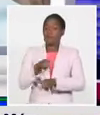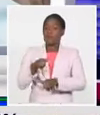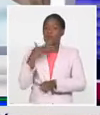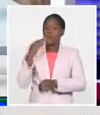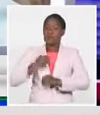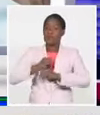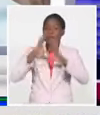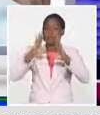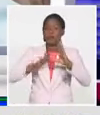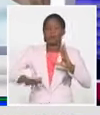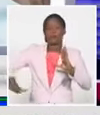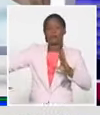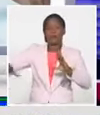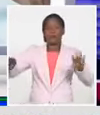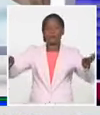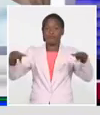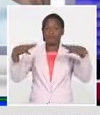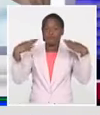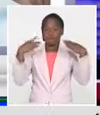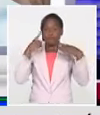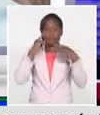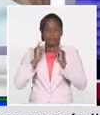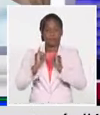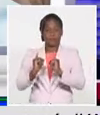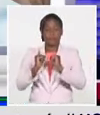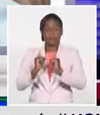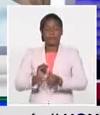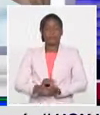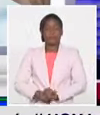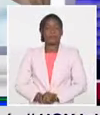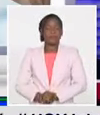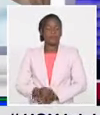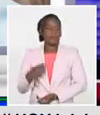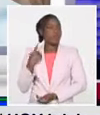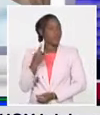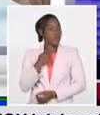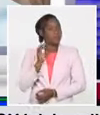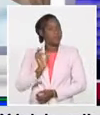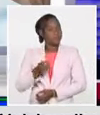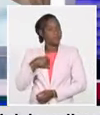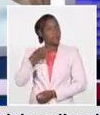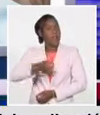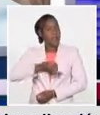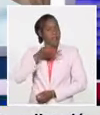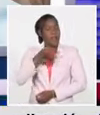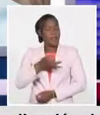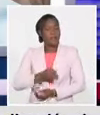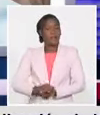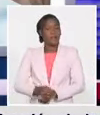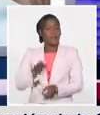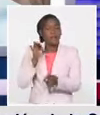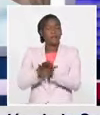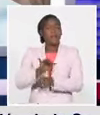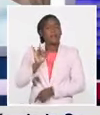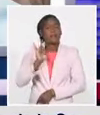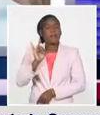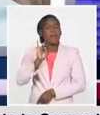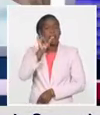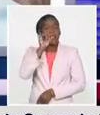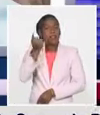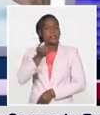bastante, de este programa. Sí, nosotros, como hemos explicado, el 7 de diciembre